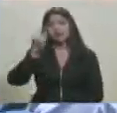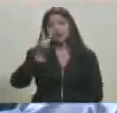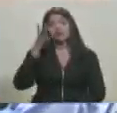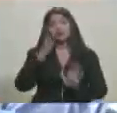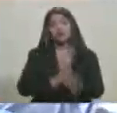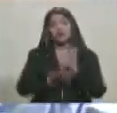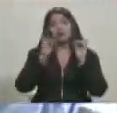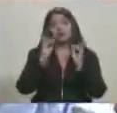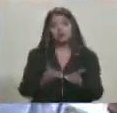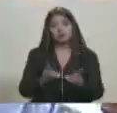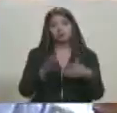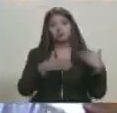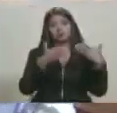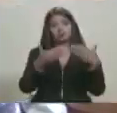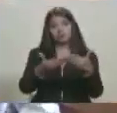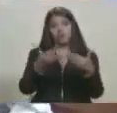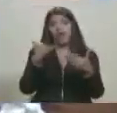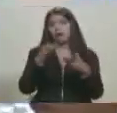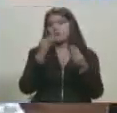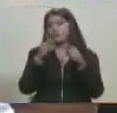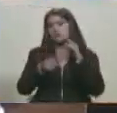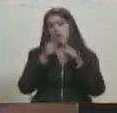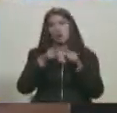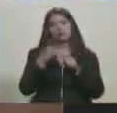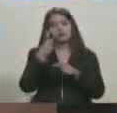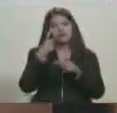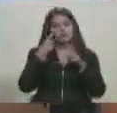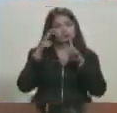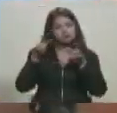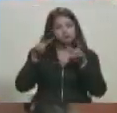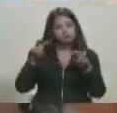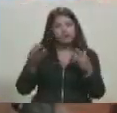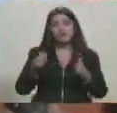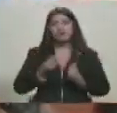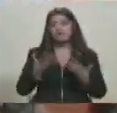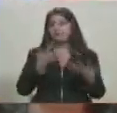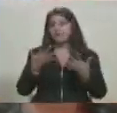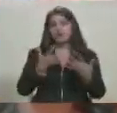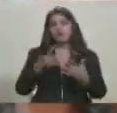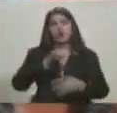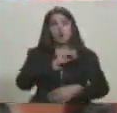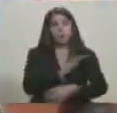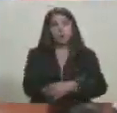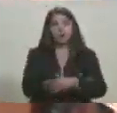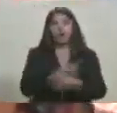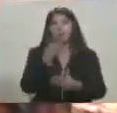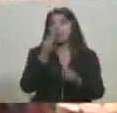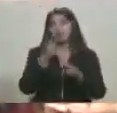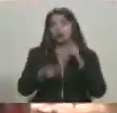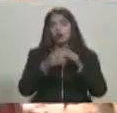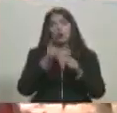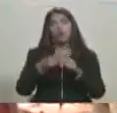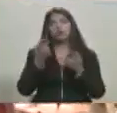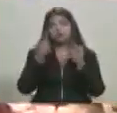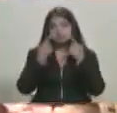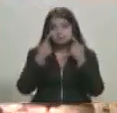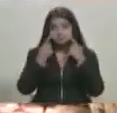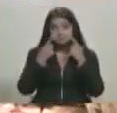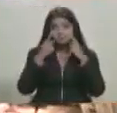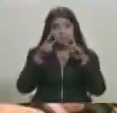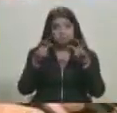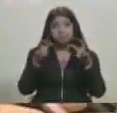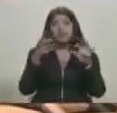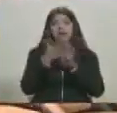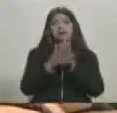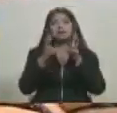que se han venido tomando. Hay muchas cosas que revisar, la convivencia con los poderes, hay muchas cosas que revisar, la impunidad, el